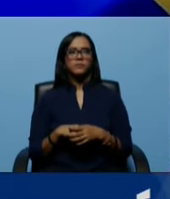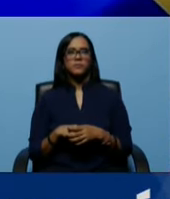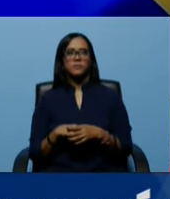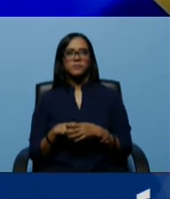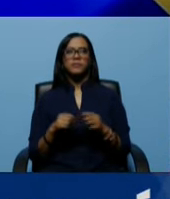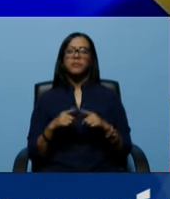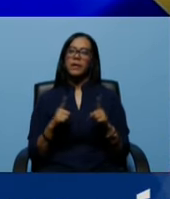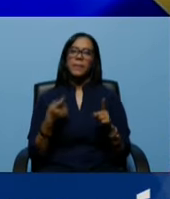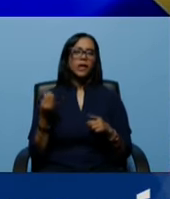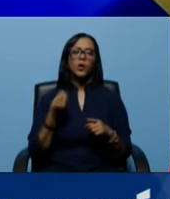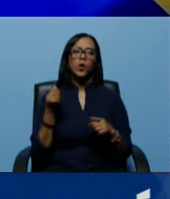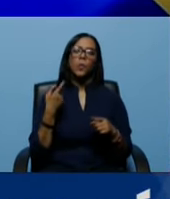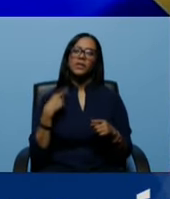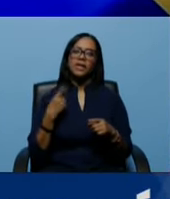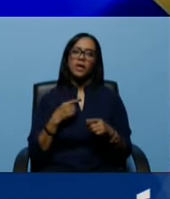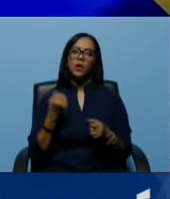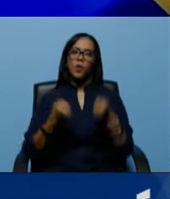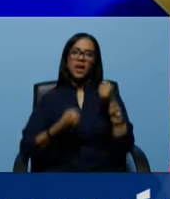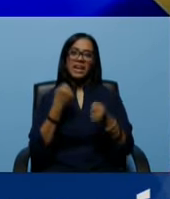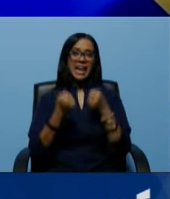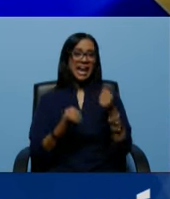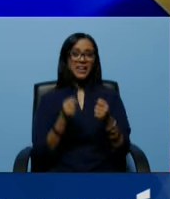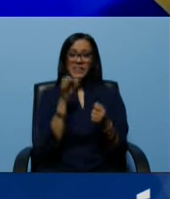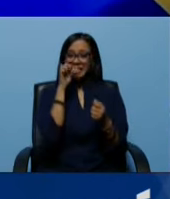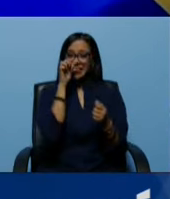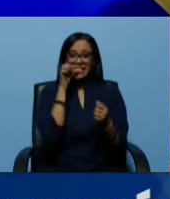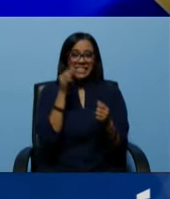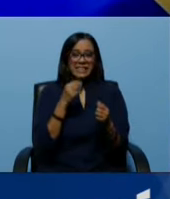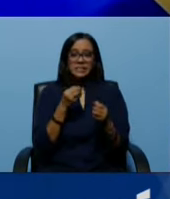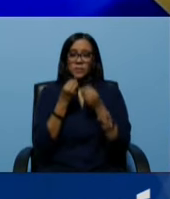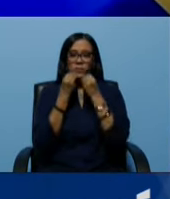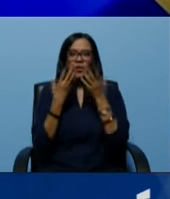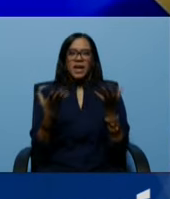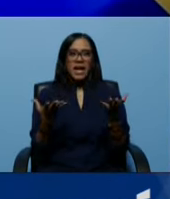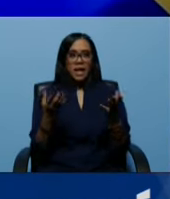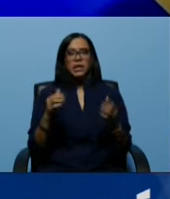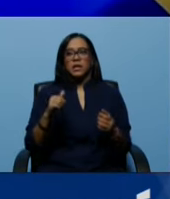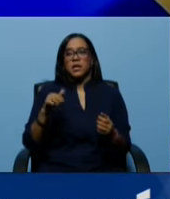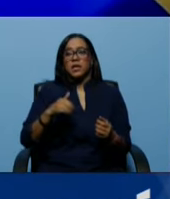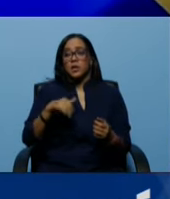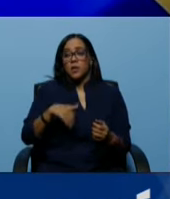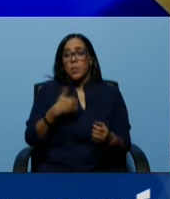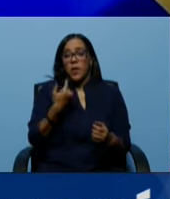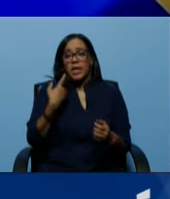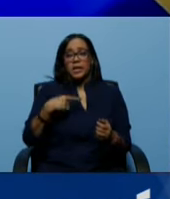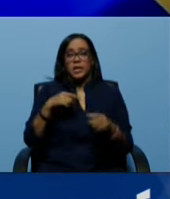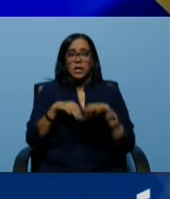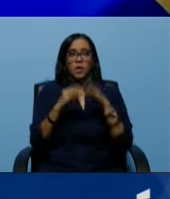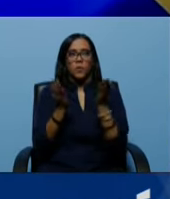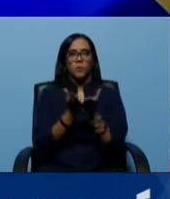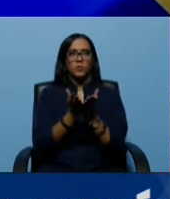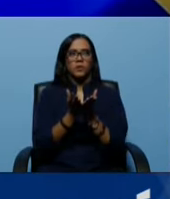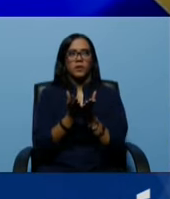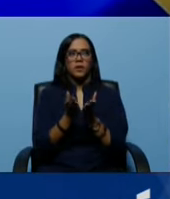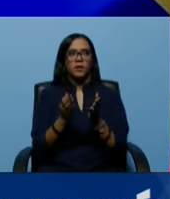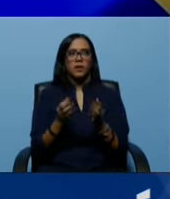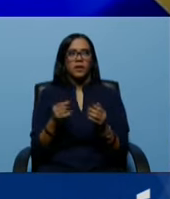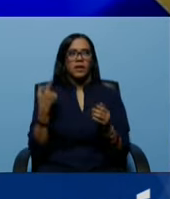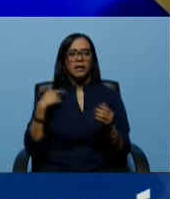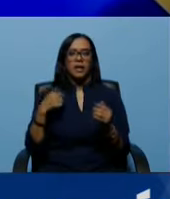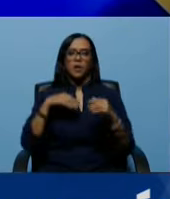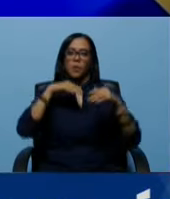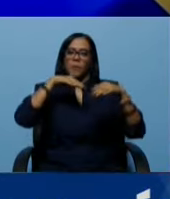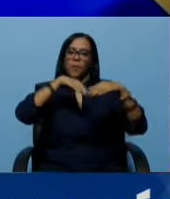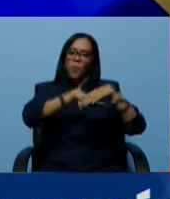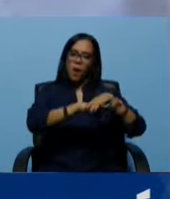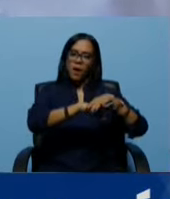Pero es como tener un vehículo último modelo, a quien lo pueda tener en el mundo, y tenerlo